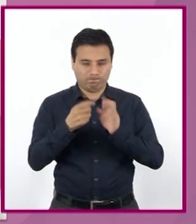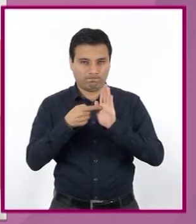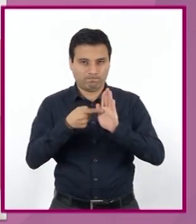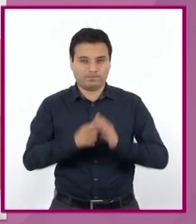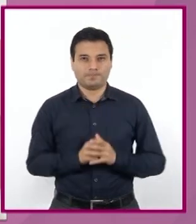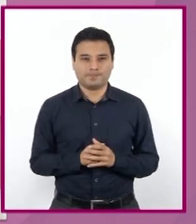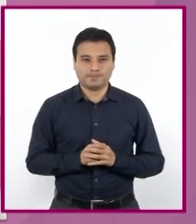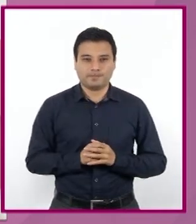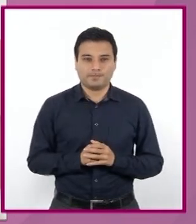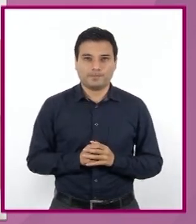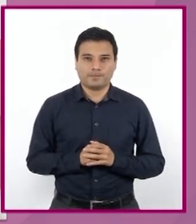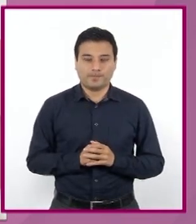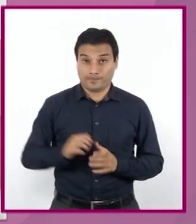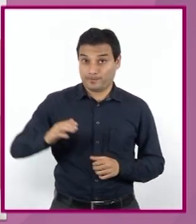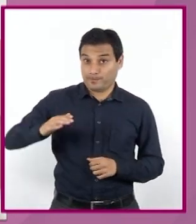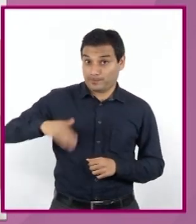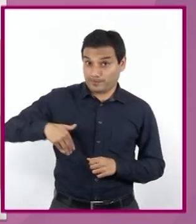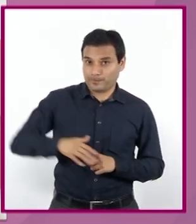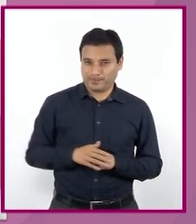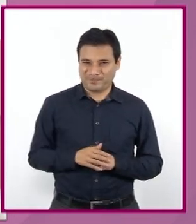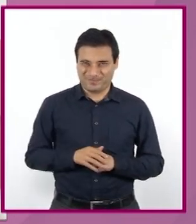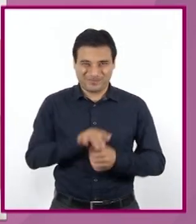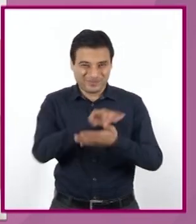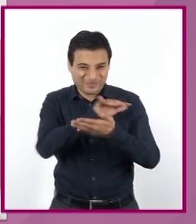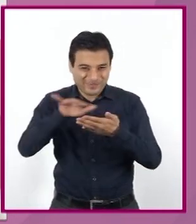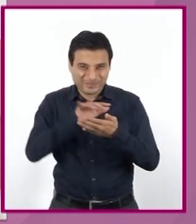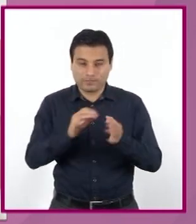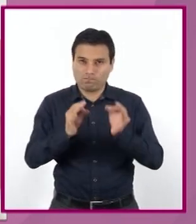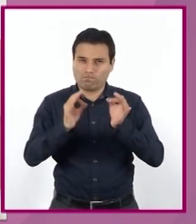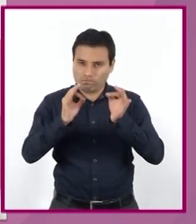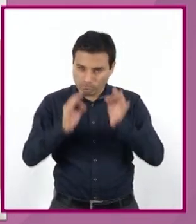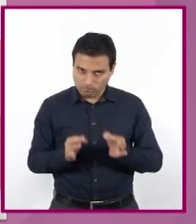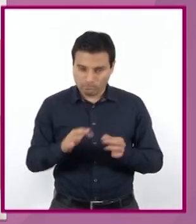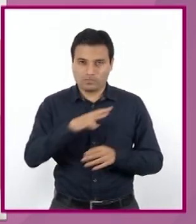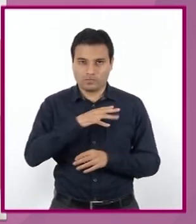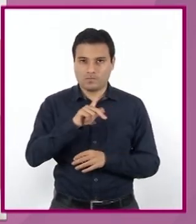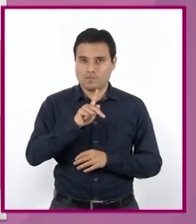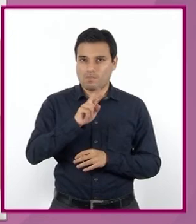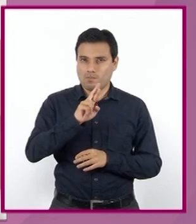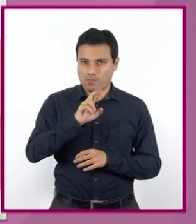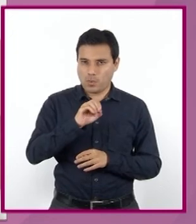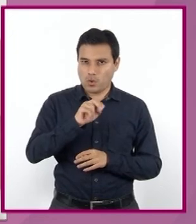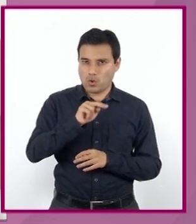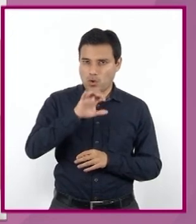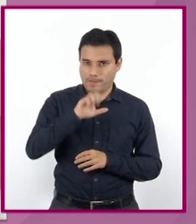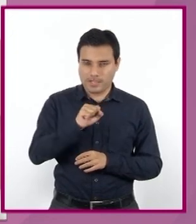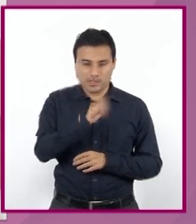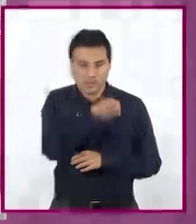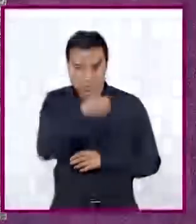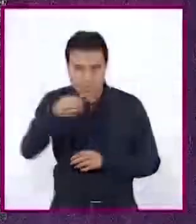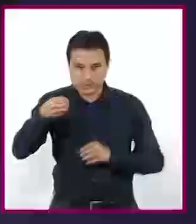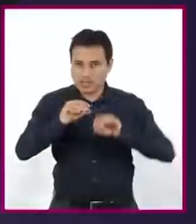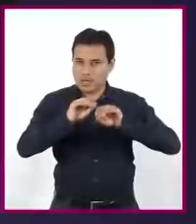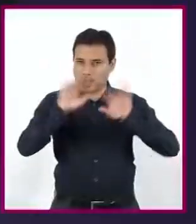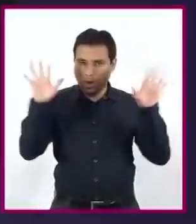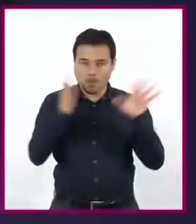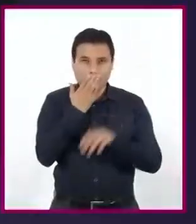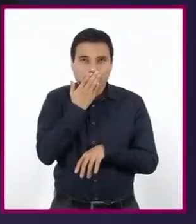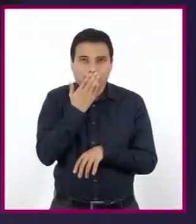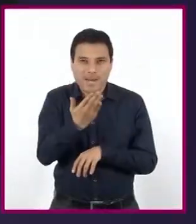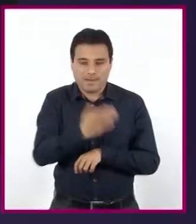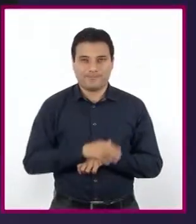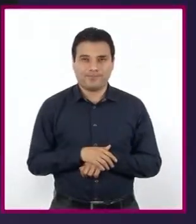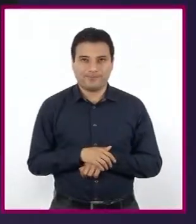A diferencia del texto anterior, donde estaban bien utilizados los pronombres y por ende la lectura y comprensión eran